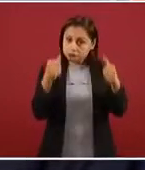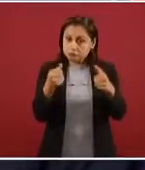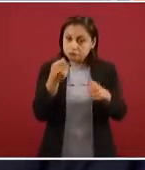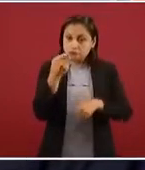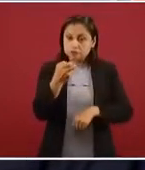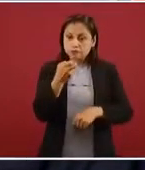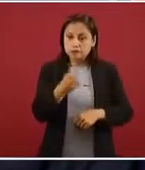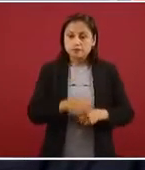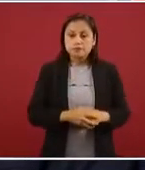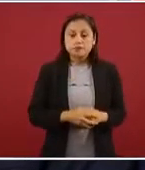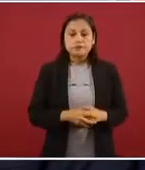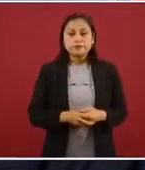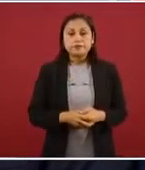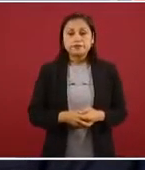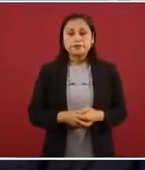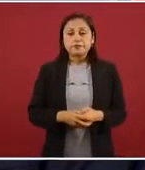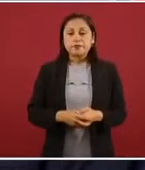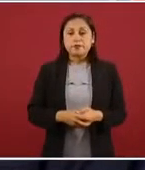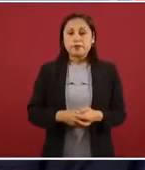Y hay